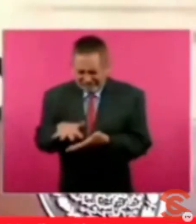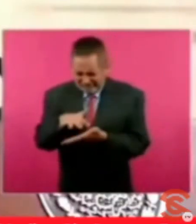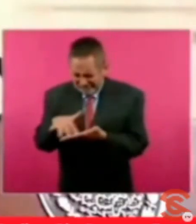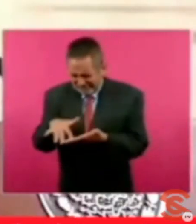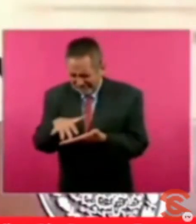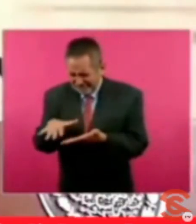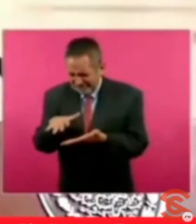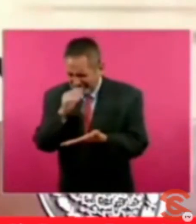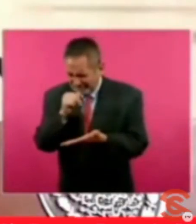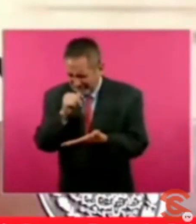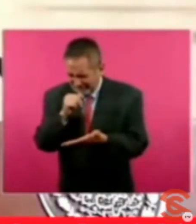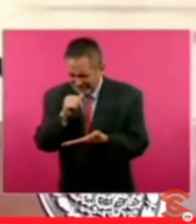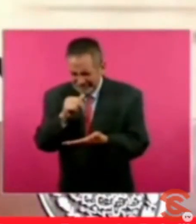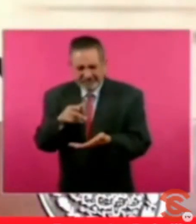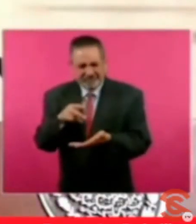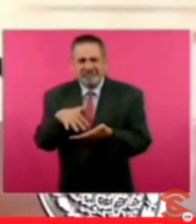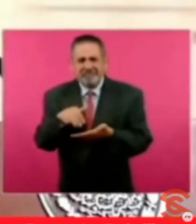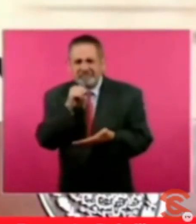Me rindo.